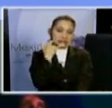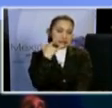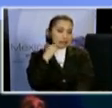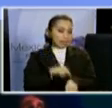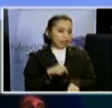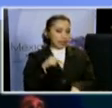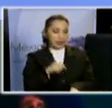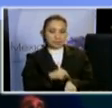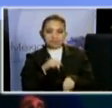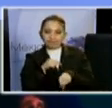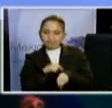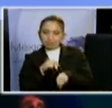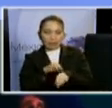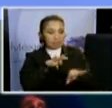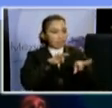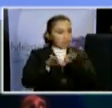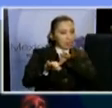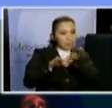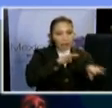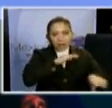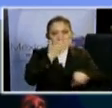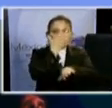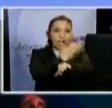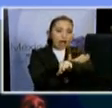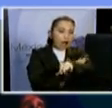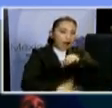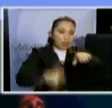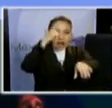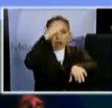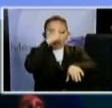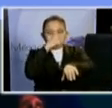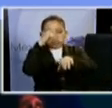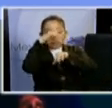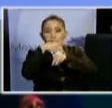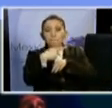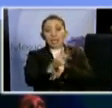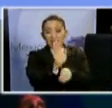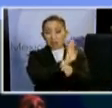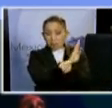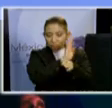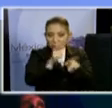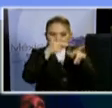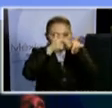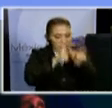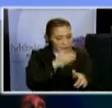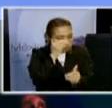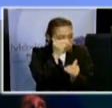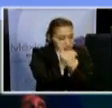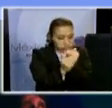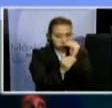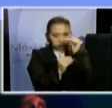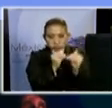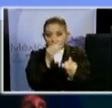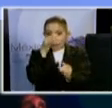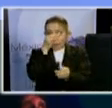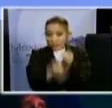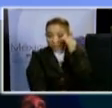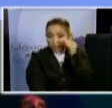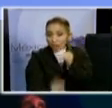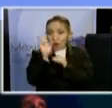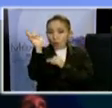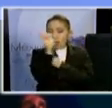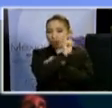tiempo, y trabajamos hasta muy tarde en la noche muchas veces, pero el beneficio de seguir este proceso es que a final de